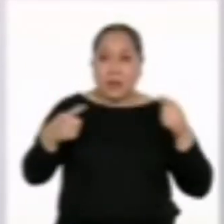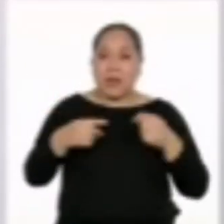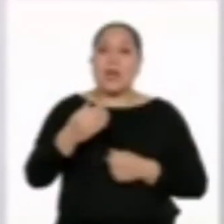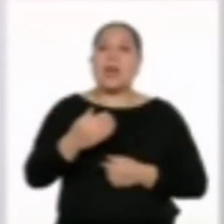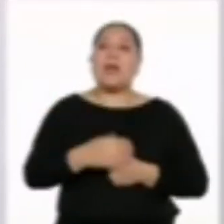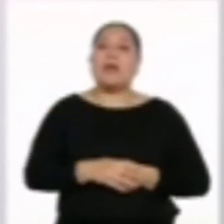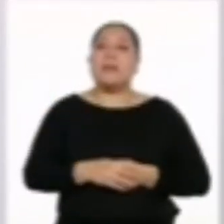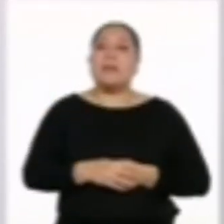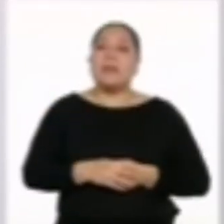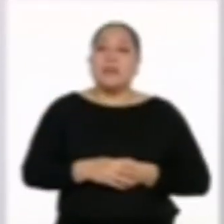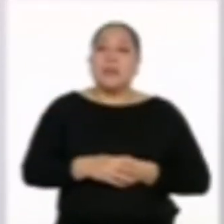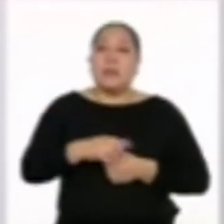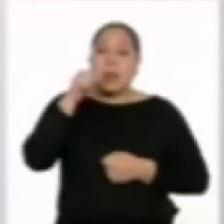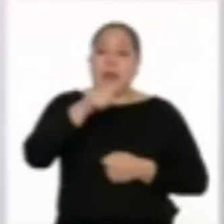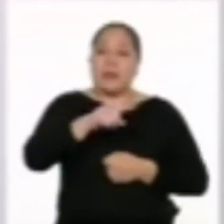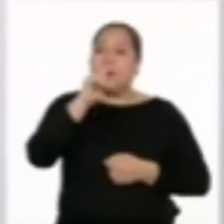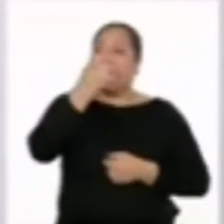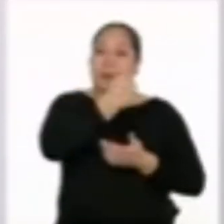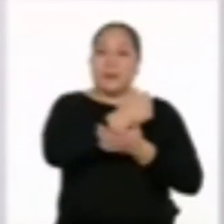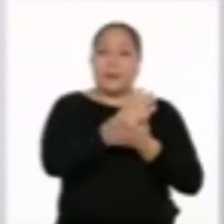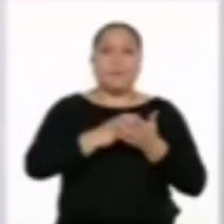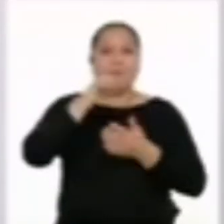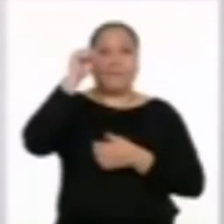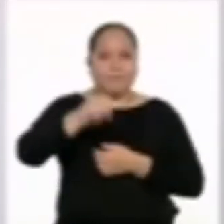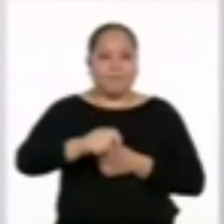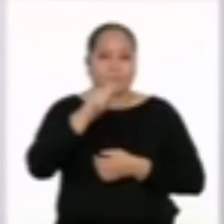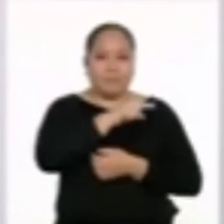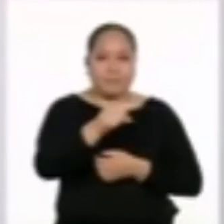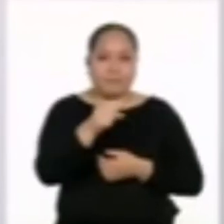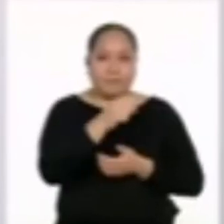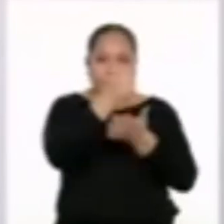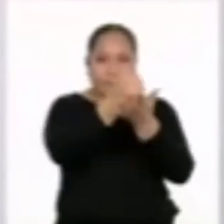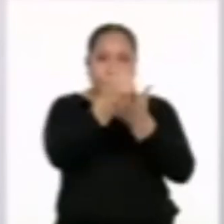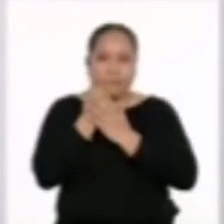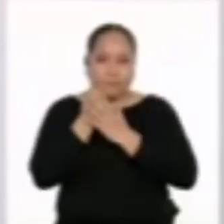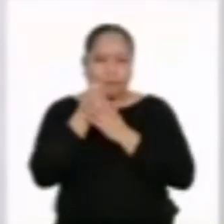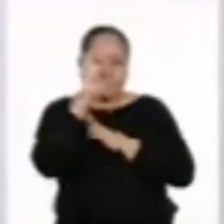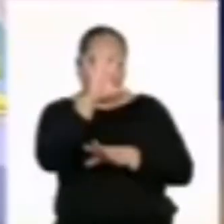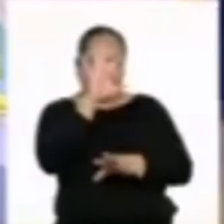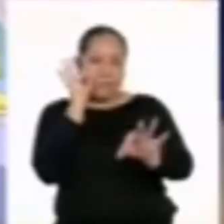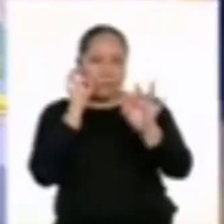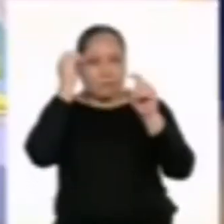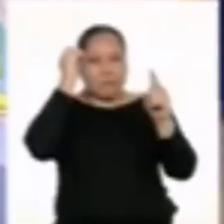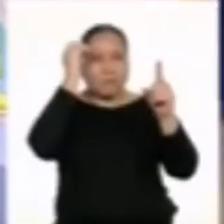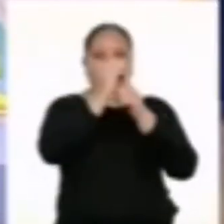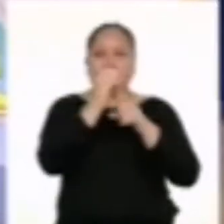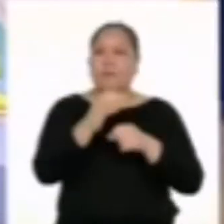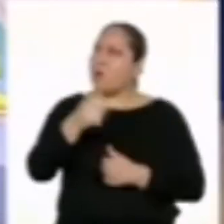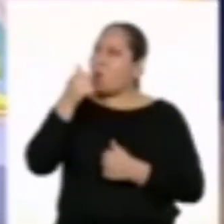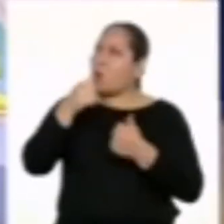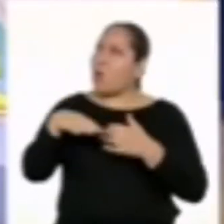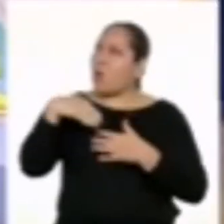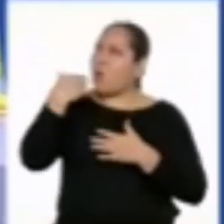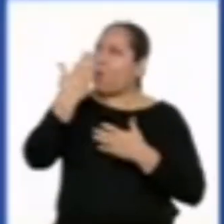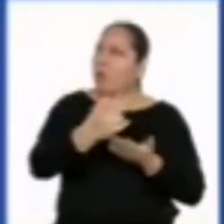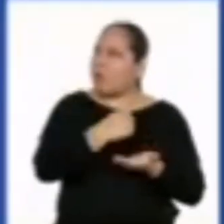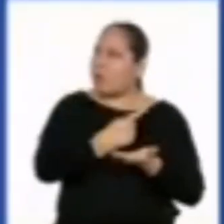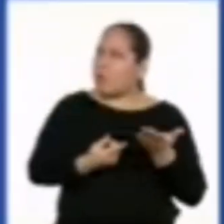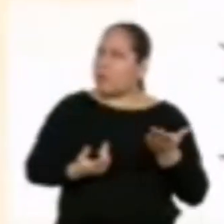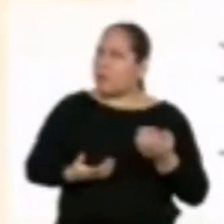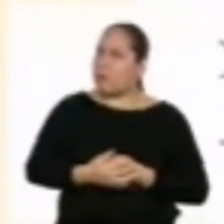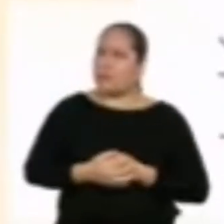Así es, este siempre es nuestro primer paso, pues nos ayuda a identificar nuestro propósito. ¿Y cuál será el siguiente